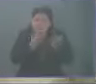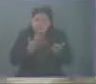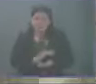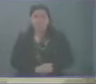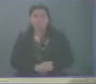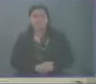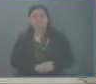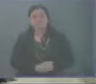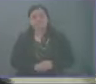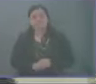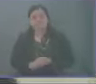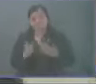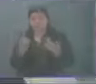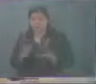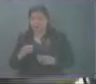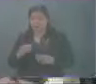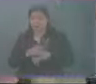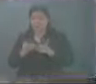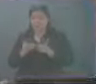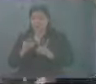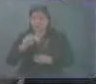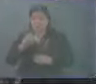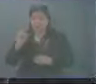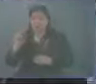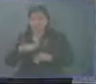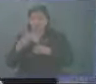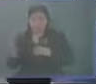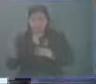Bueno, tiene la palabra Carlos y después tiene la palabra.